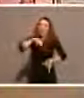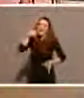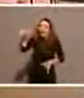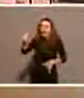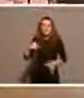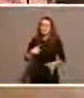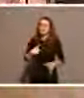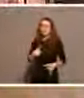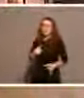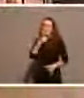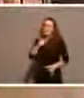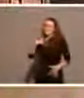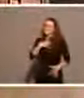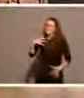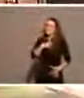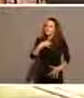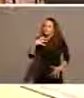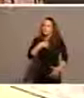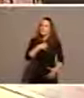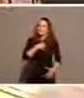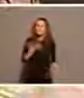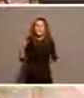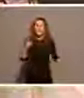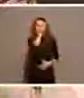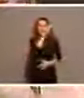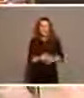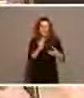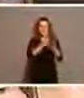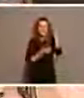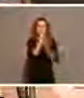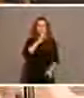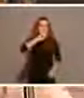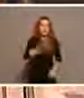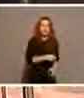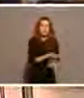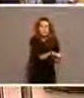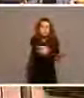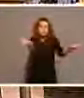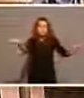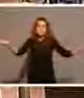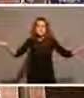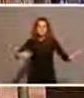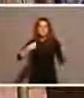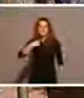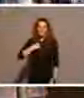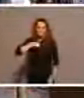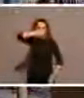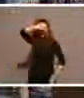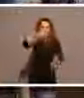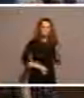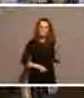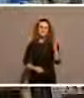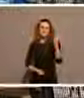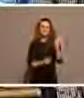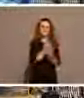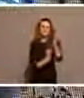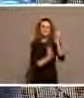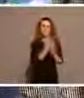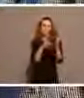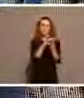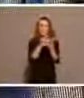puede tolerar. Y a los pirómanos cabrones que andan sueltos, les prendo fuego